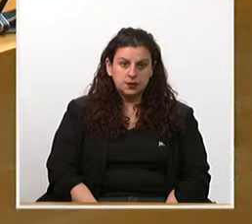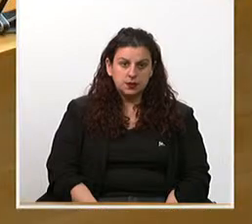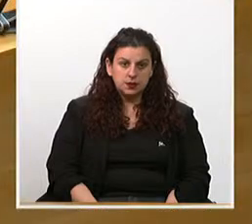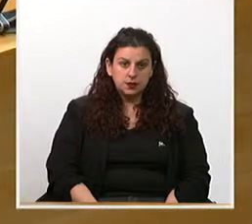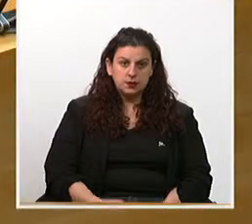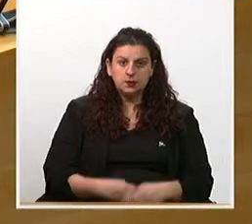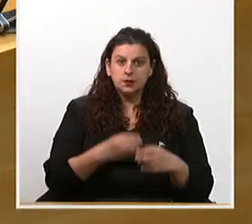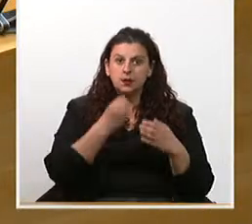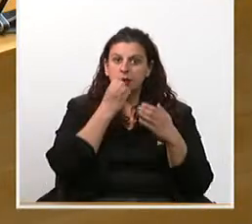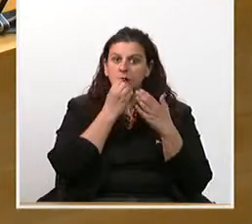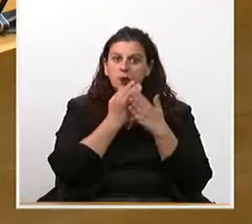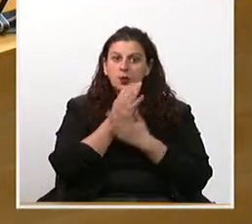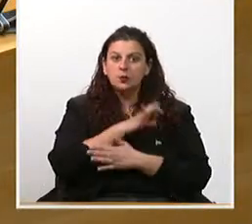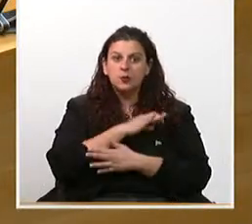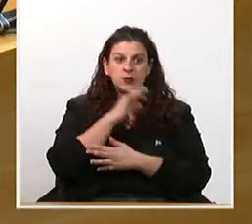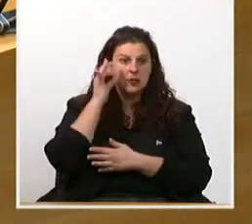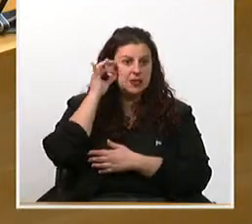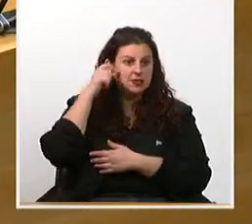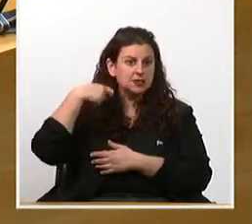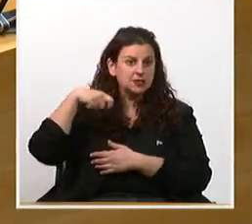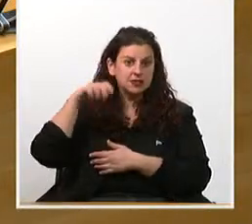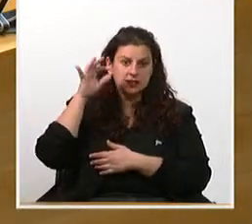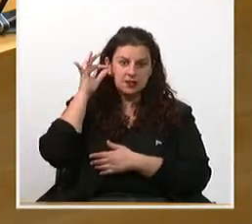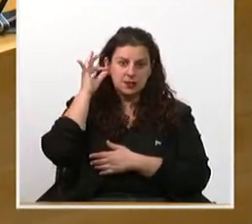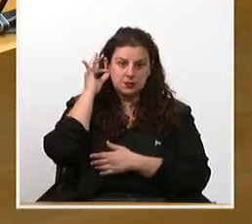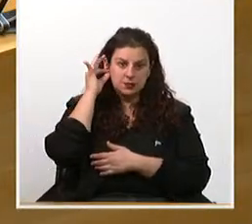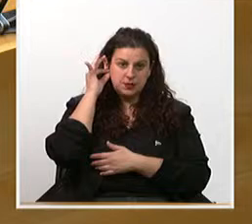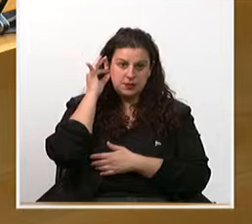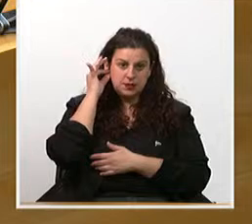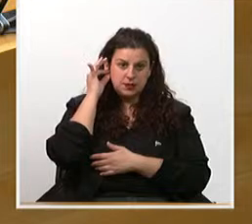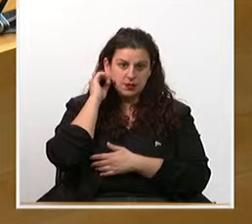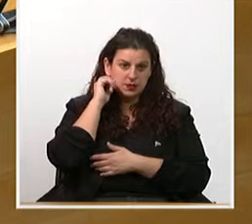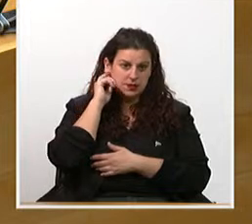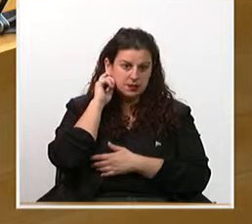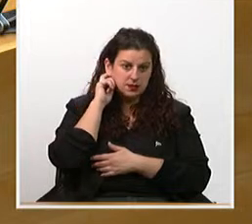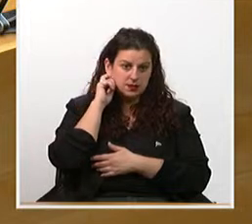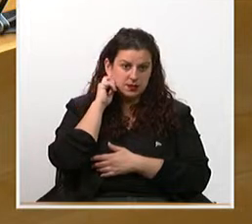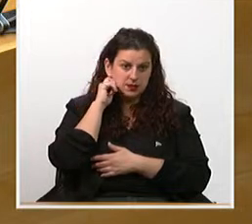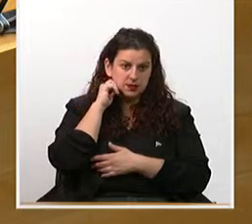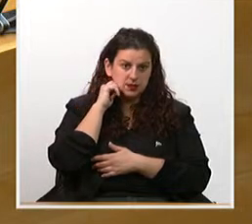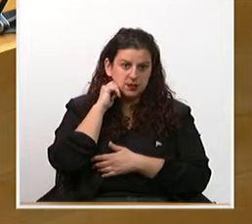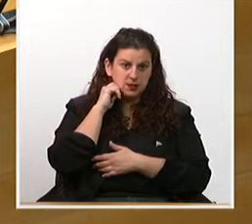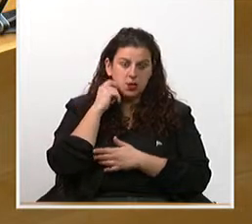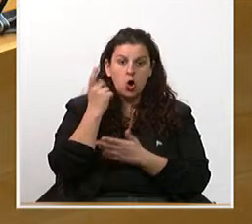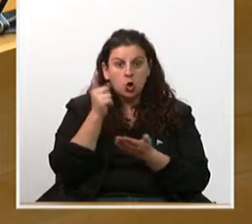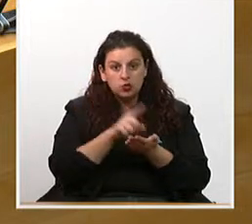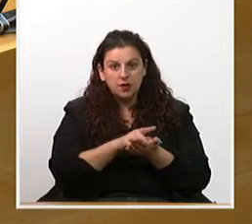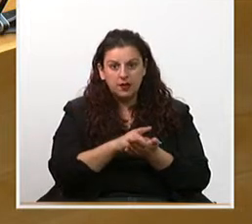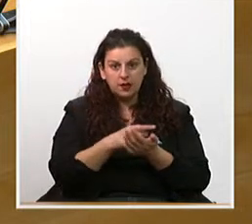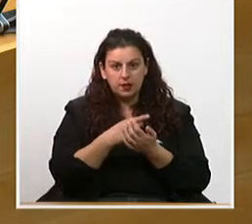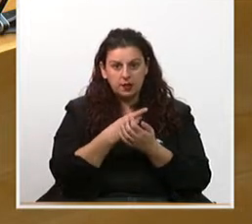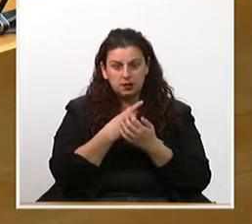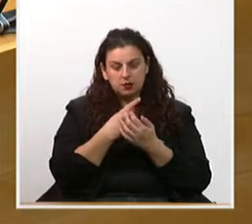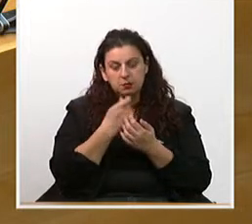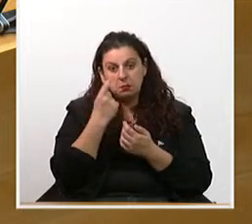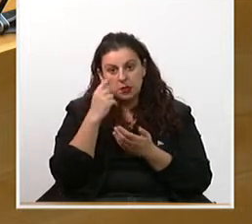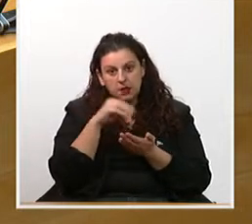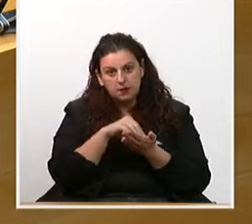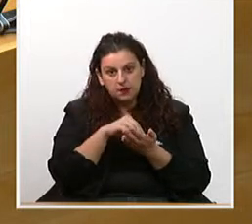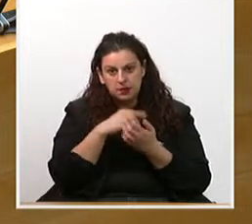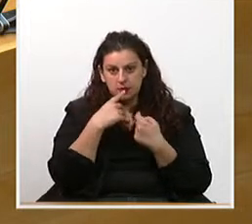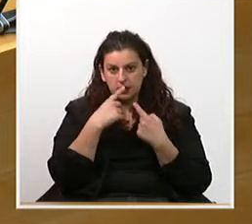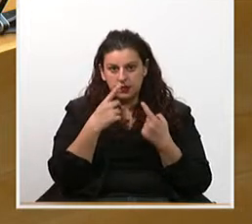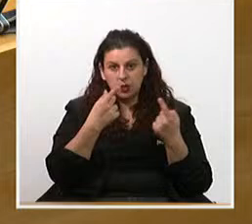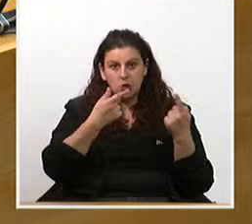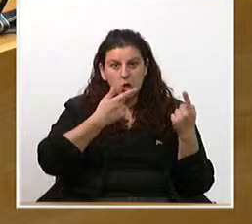Buenos días señora presidenta otra vez Cuántas veces lo tengo que decir nosotros